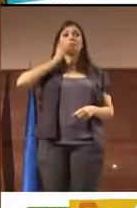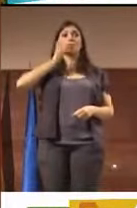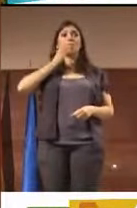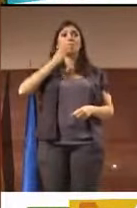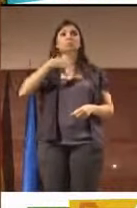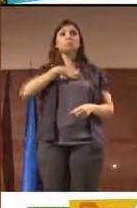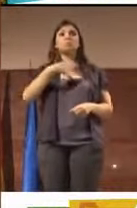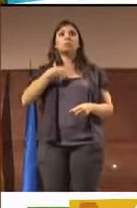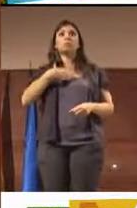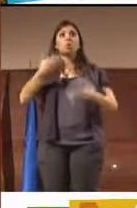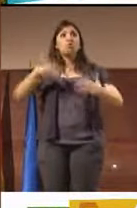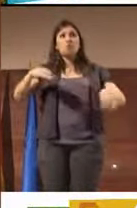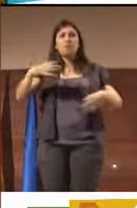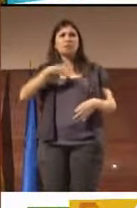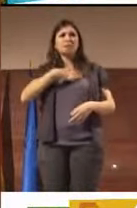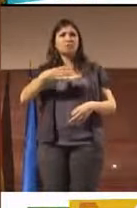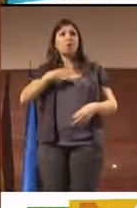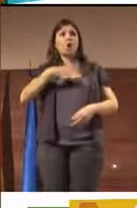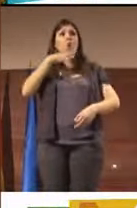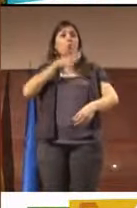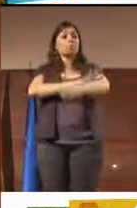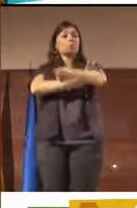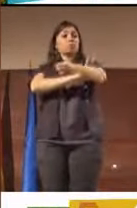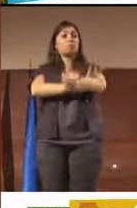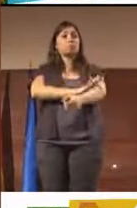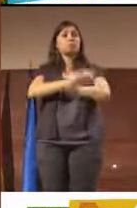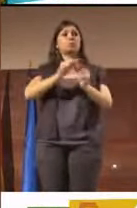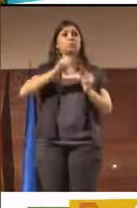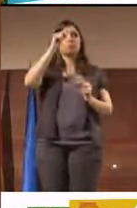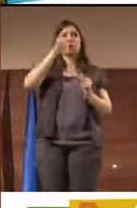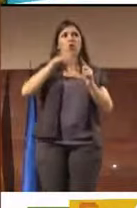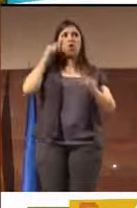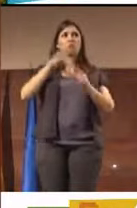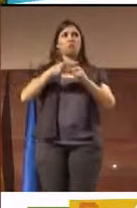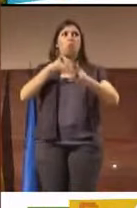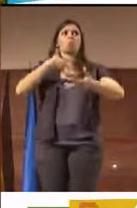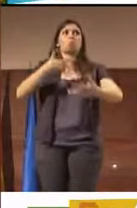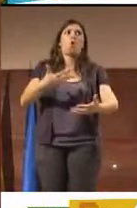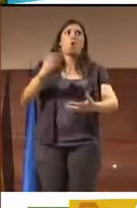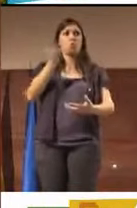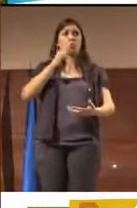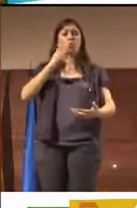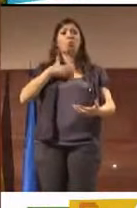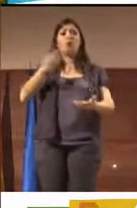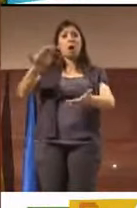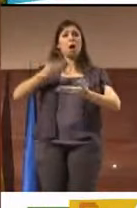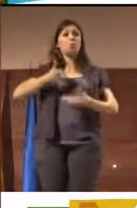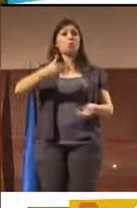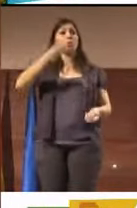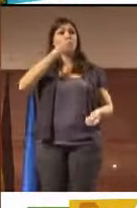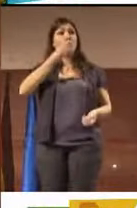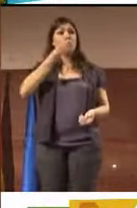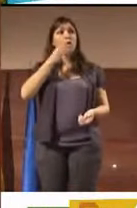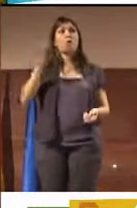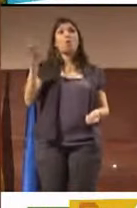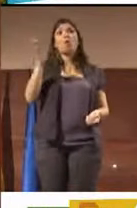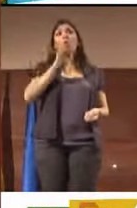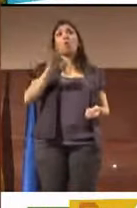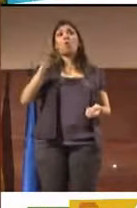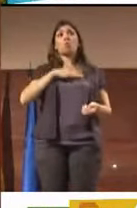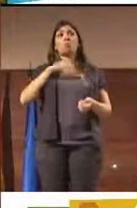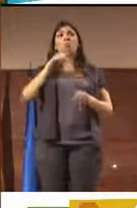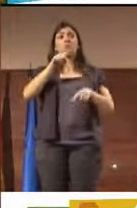muerto, nivelando la angulación para que no sea un golpe brusco, pues ayuda tanto a comer como, si se regula